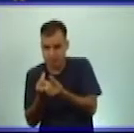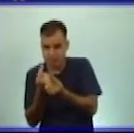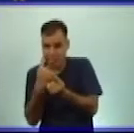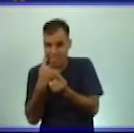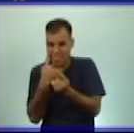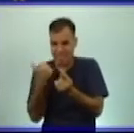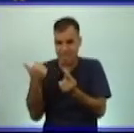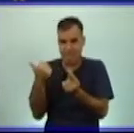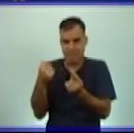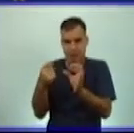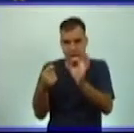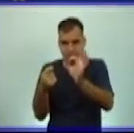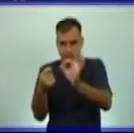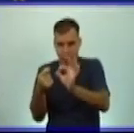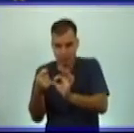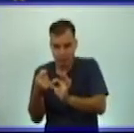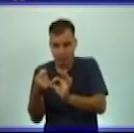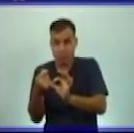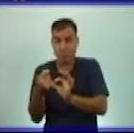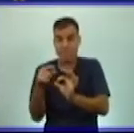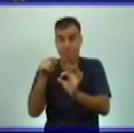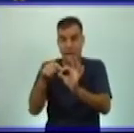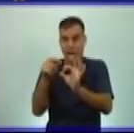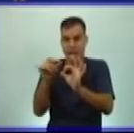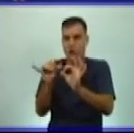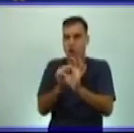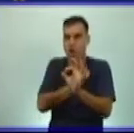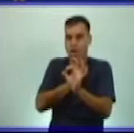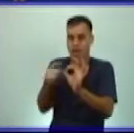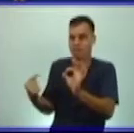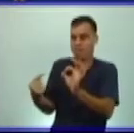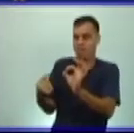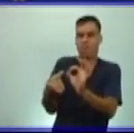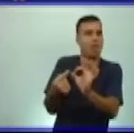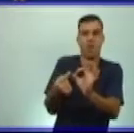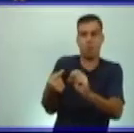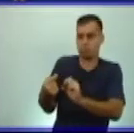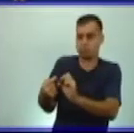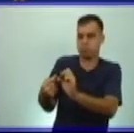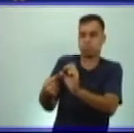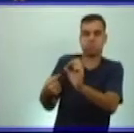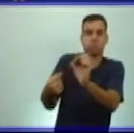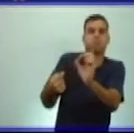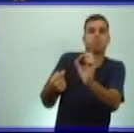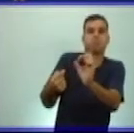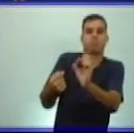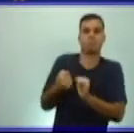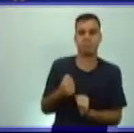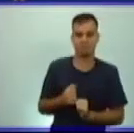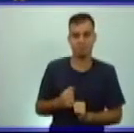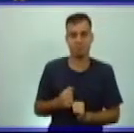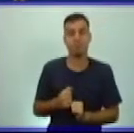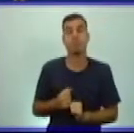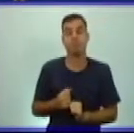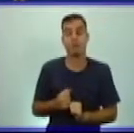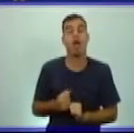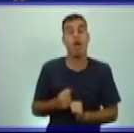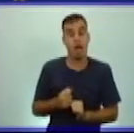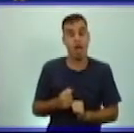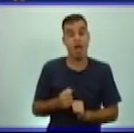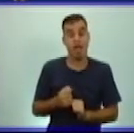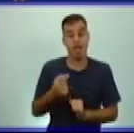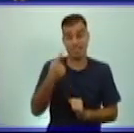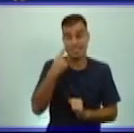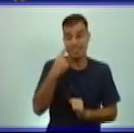efecto, que el contorno no quiere que el imán se aproxime. Y todavía mucho más convincente, cuando el imán